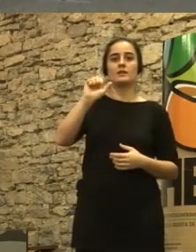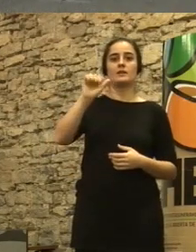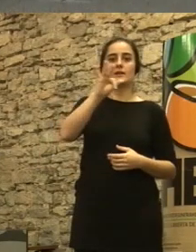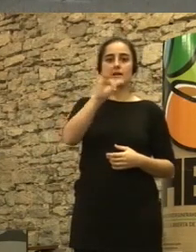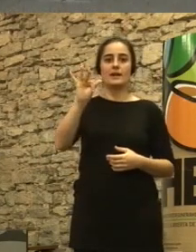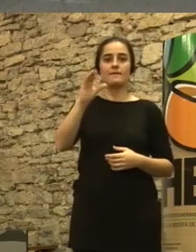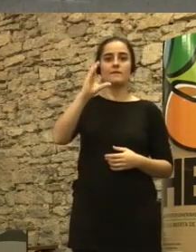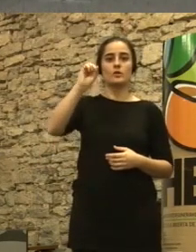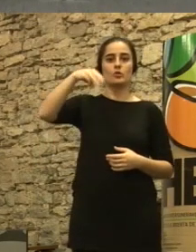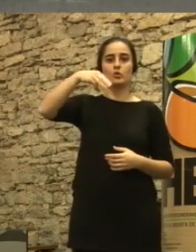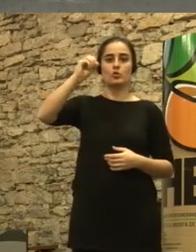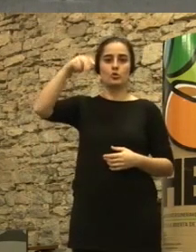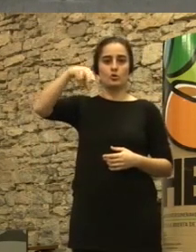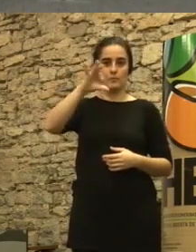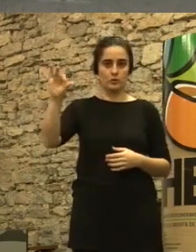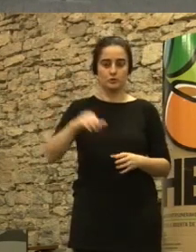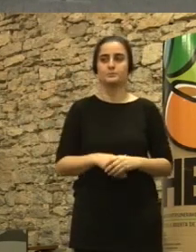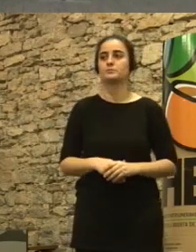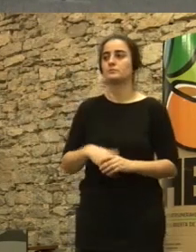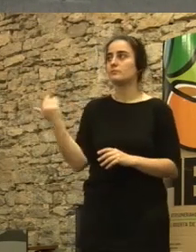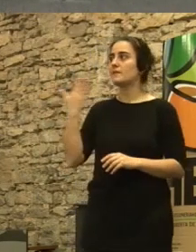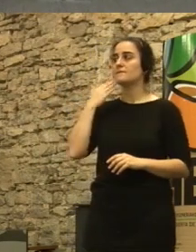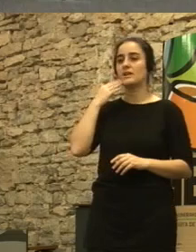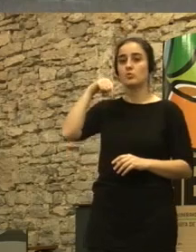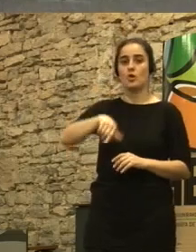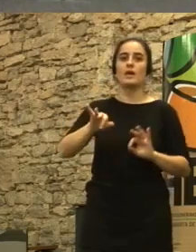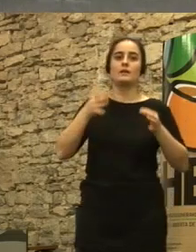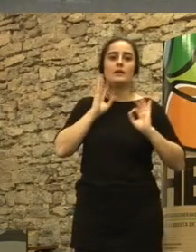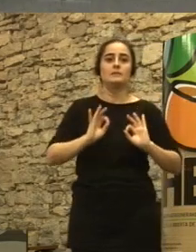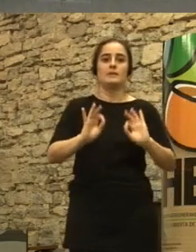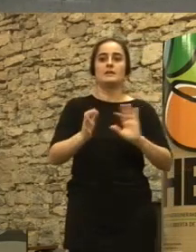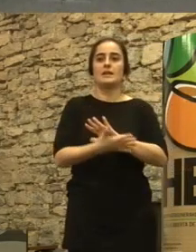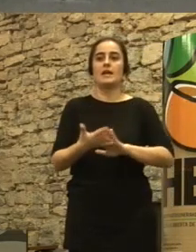news. Aquí hay un especialista hoy que va a hablar de esto. Por tanto, no voy a